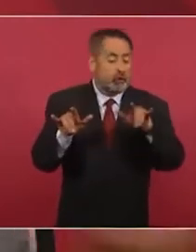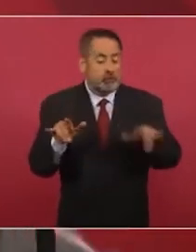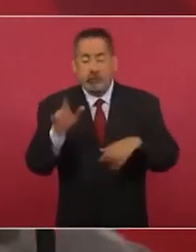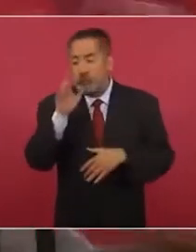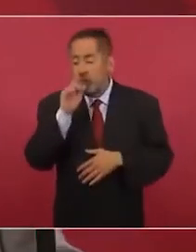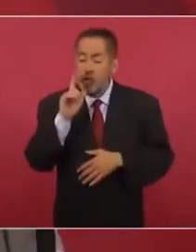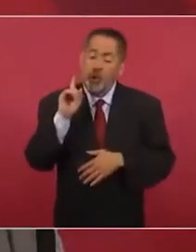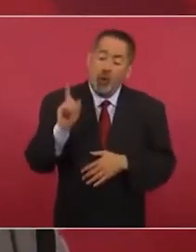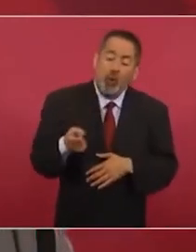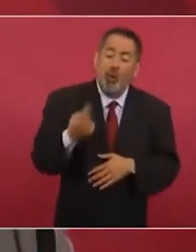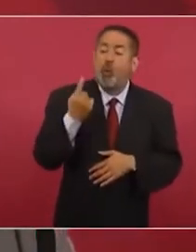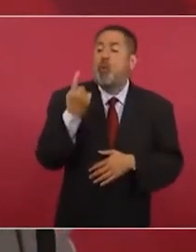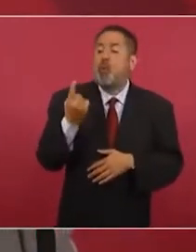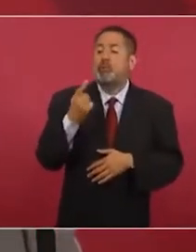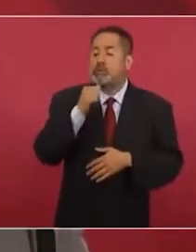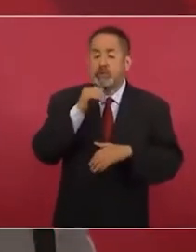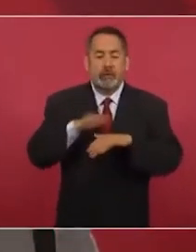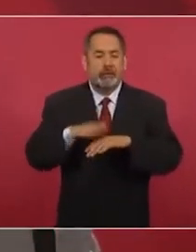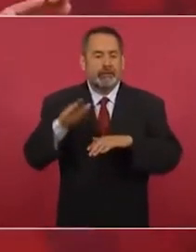podía